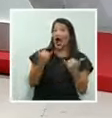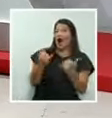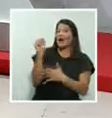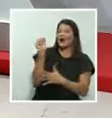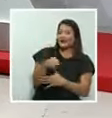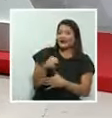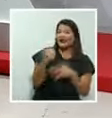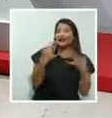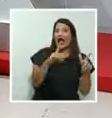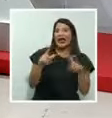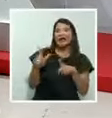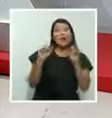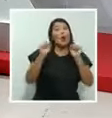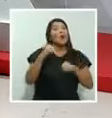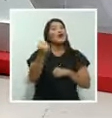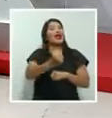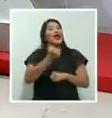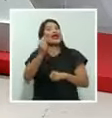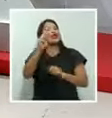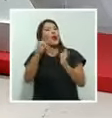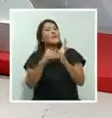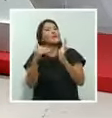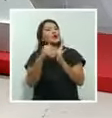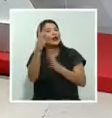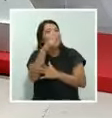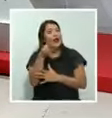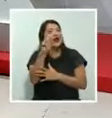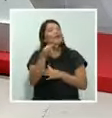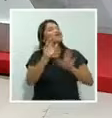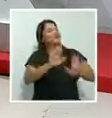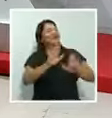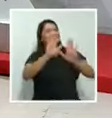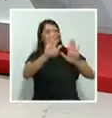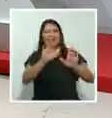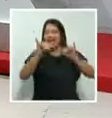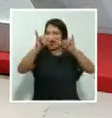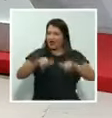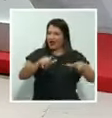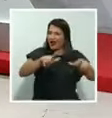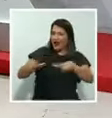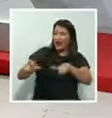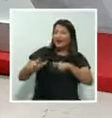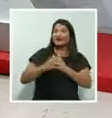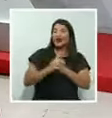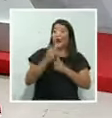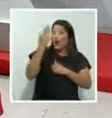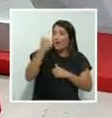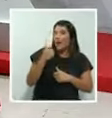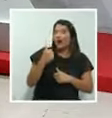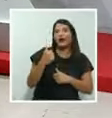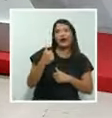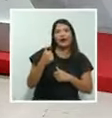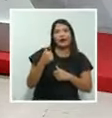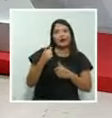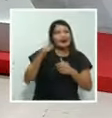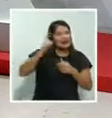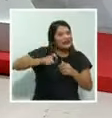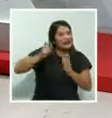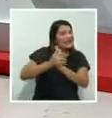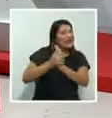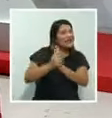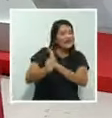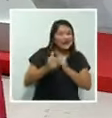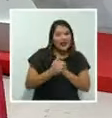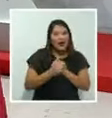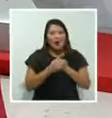Ahora sí estamos. 2,000,000 de colones que pueden ser suyos. Excelente. Prepárese todo para ahí, eso, porque aquí eso es pura habilidad, don Jaime.